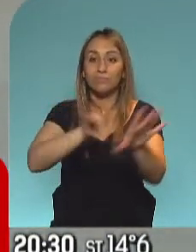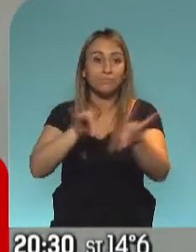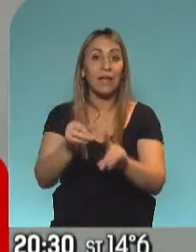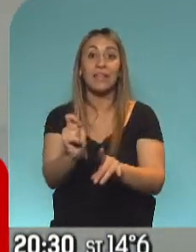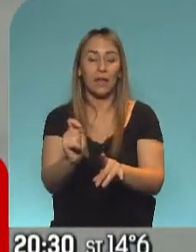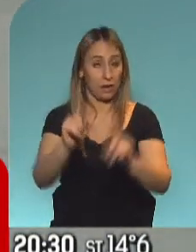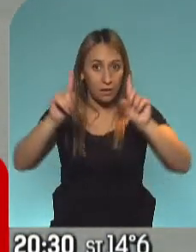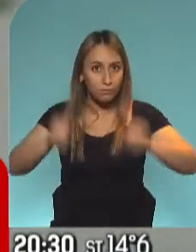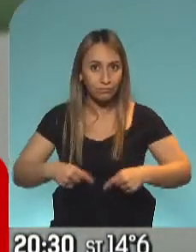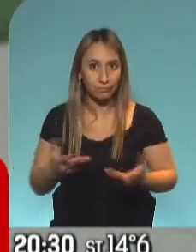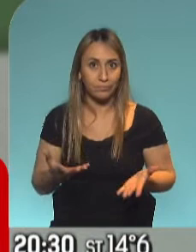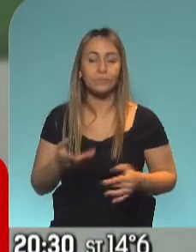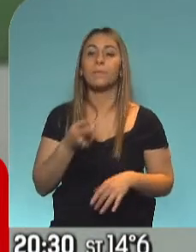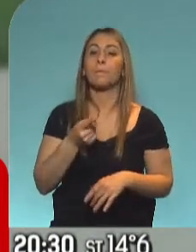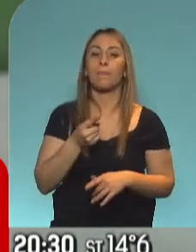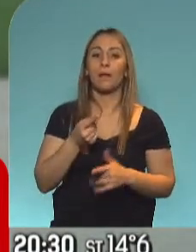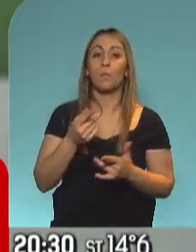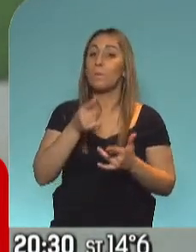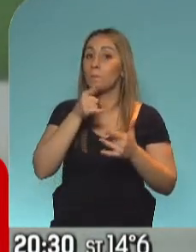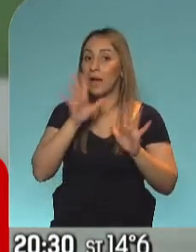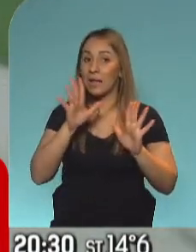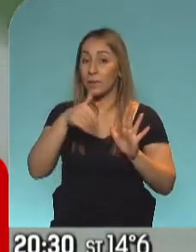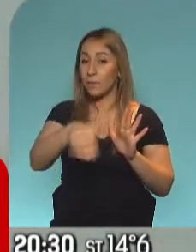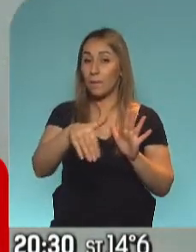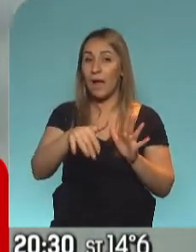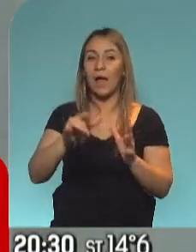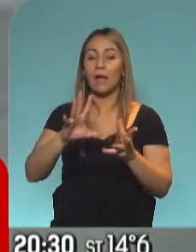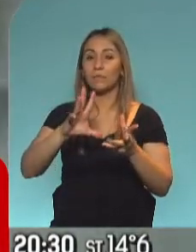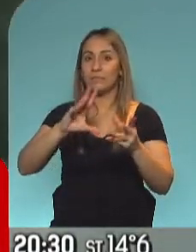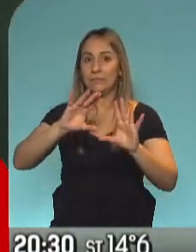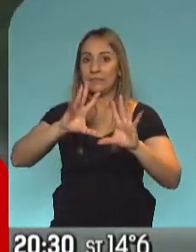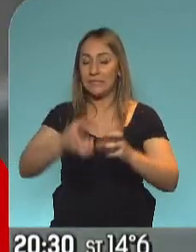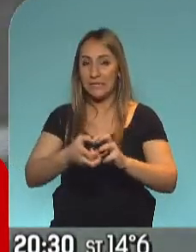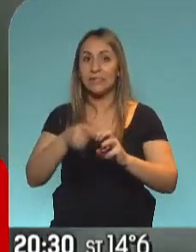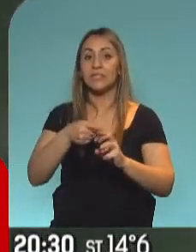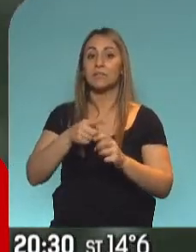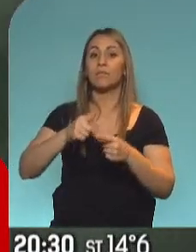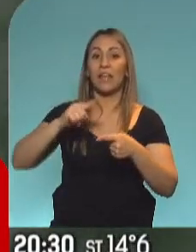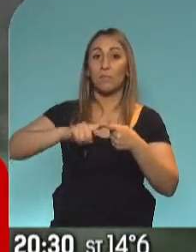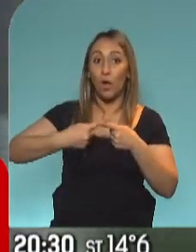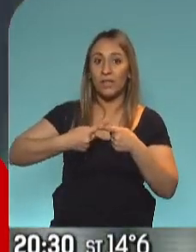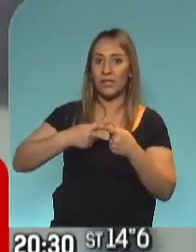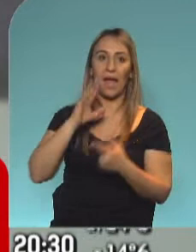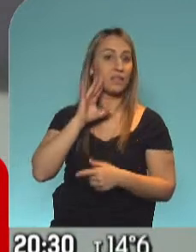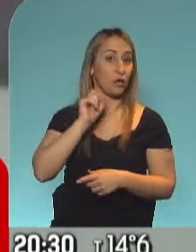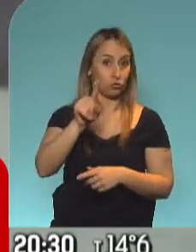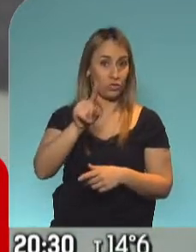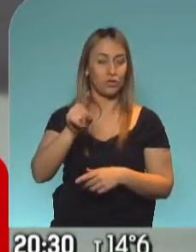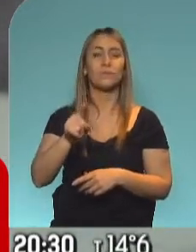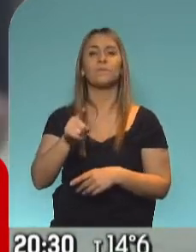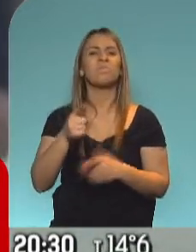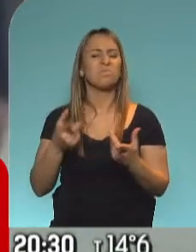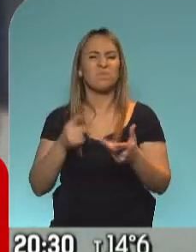hablando de la posibilidad de una crisis institucional en los Estados Unidos. ¿A qué me refiero con esto? Digo,